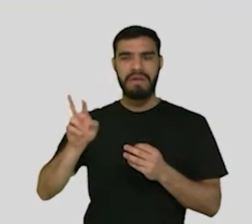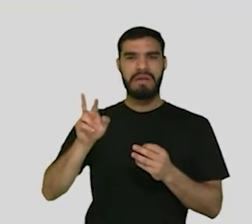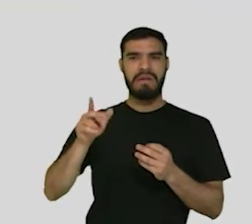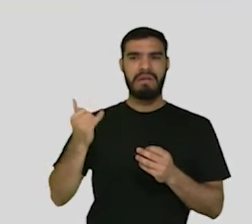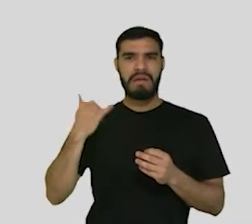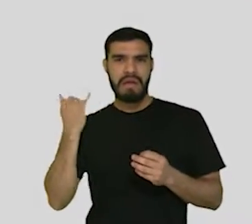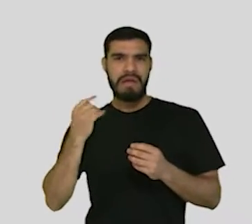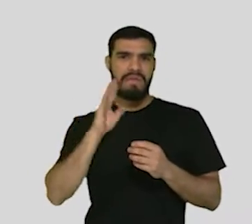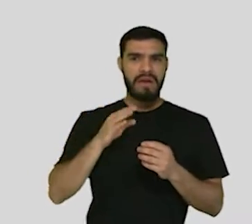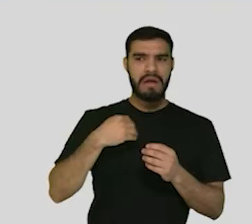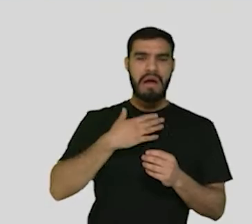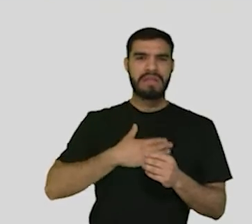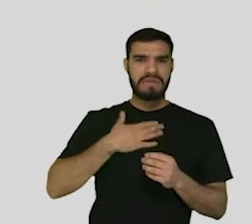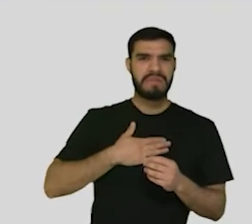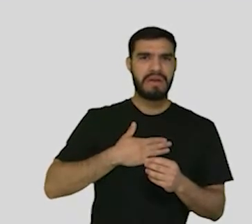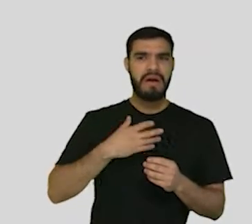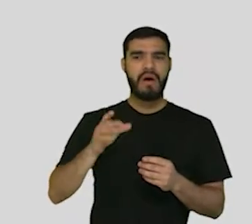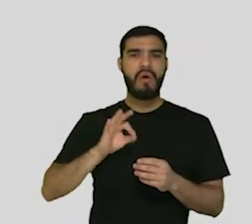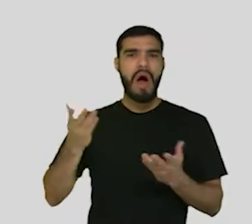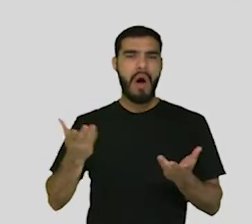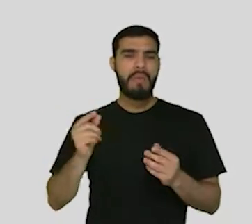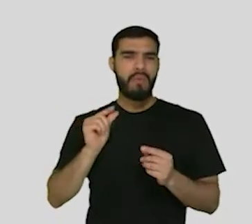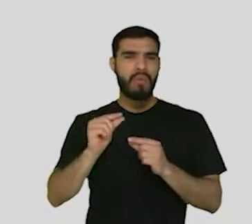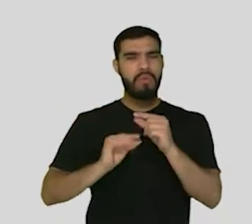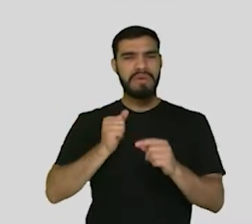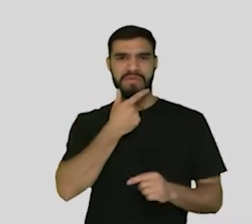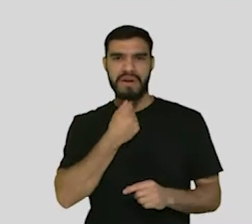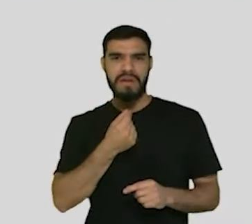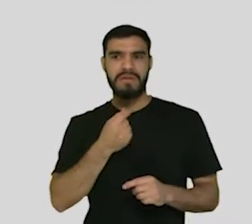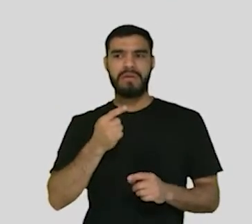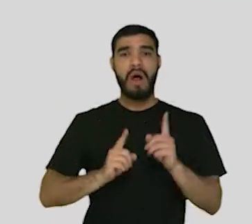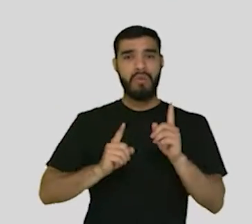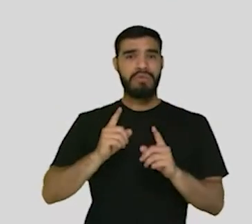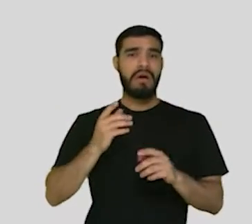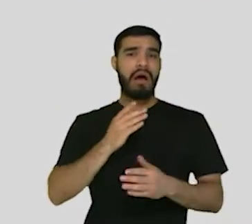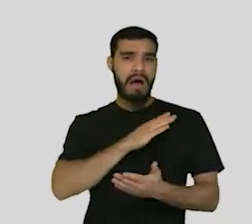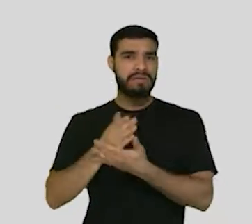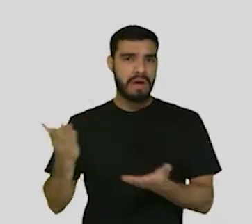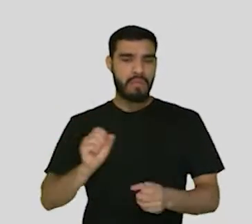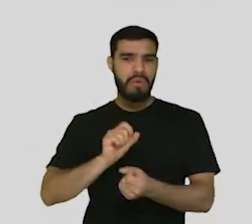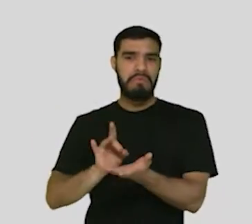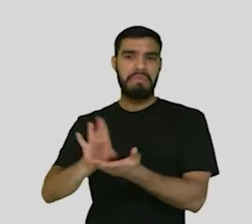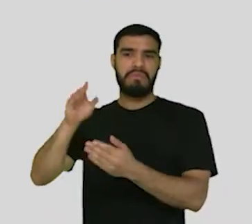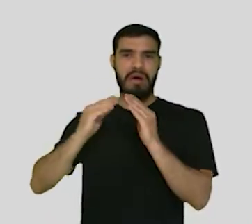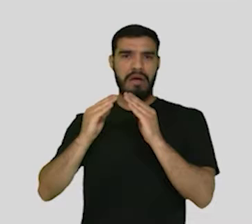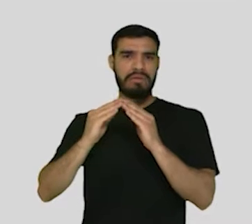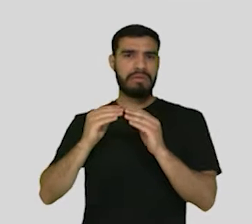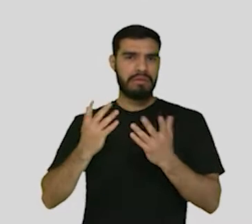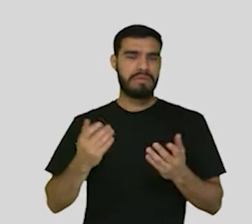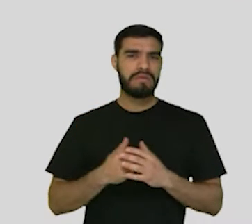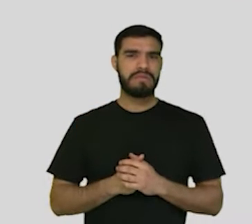situaciones. De pico eres esa ogapu pe pico jasu o ikohan waupe pe yehesa kuatera